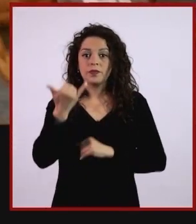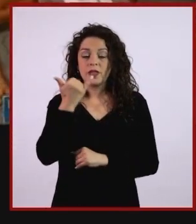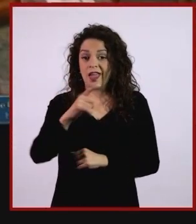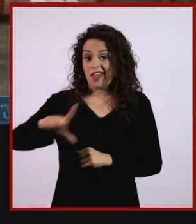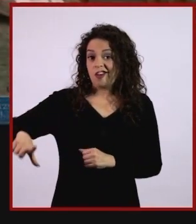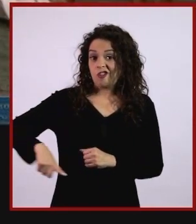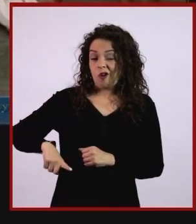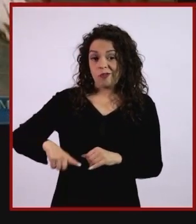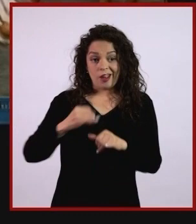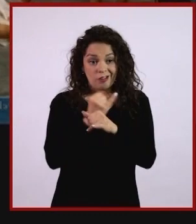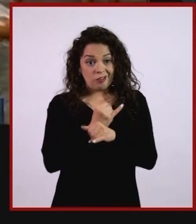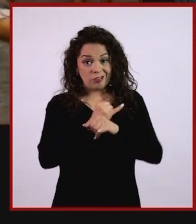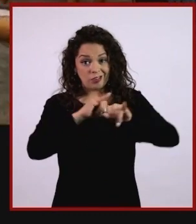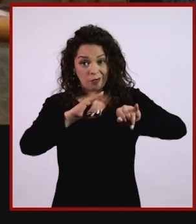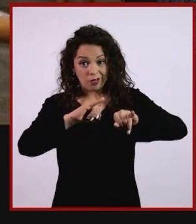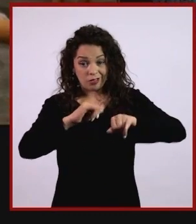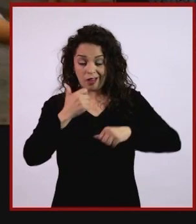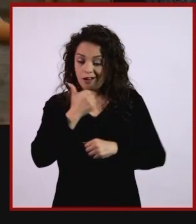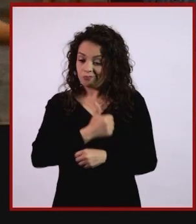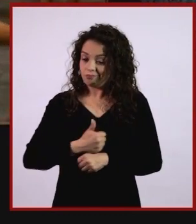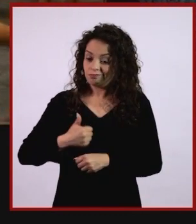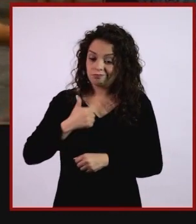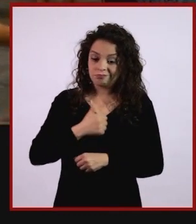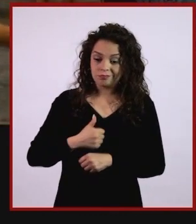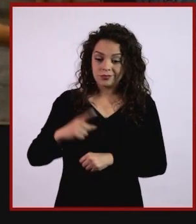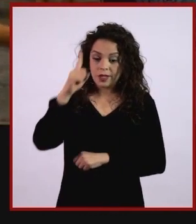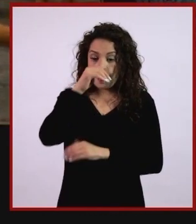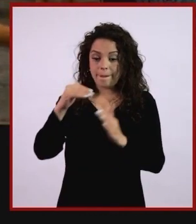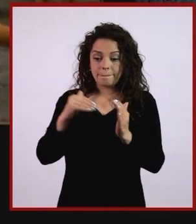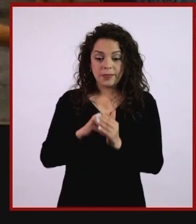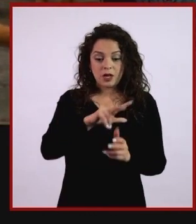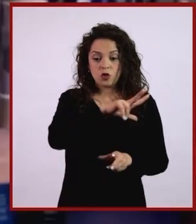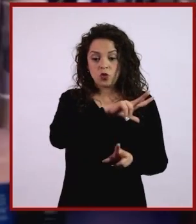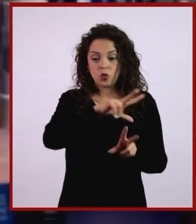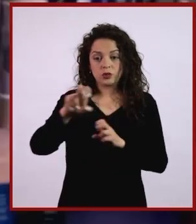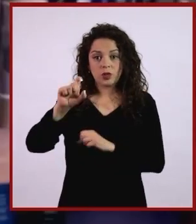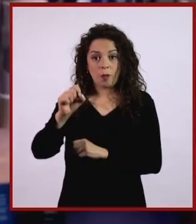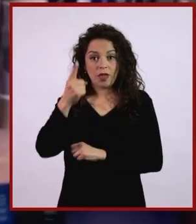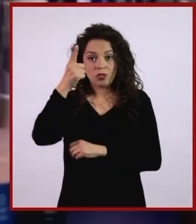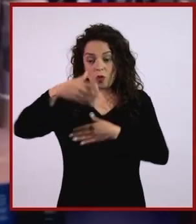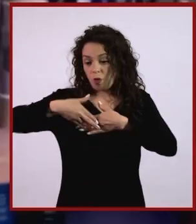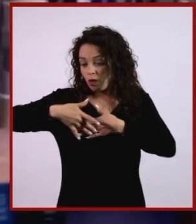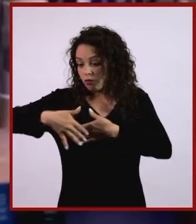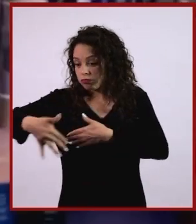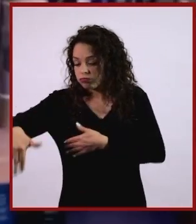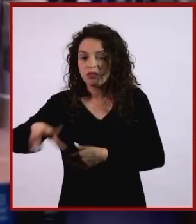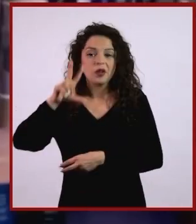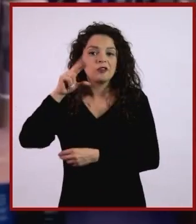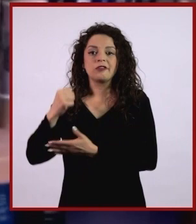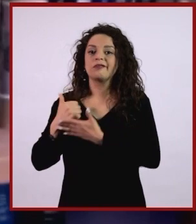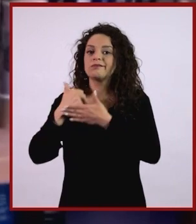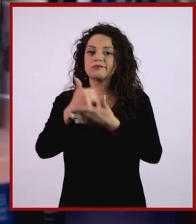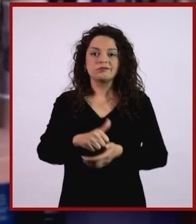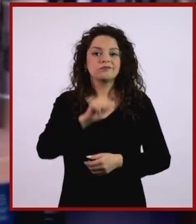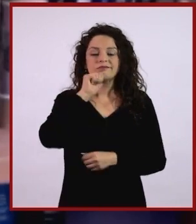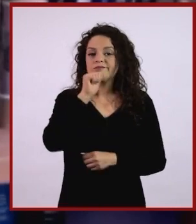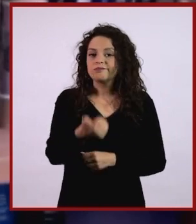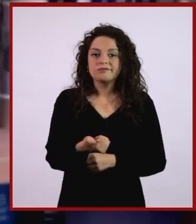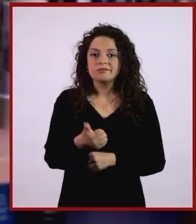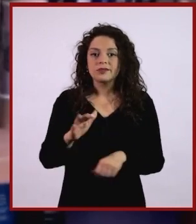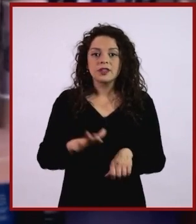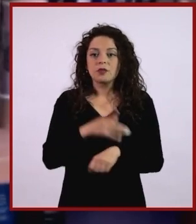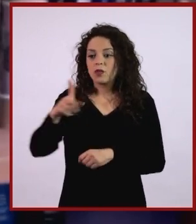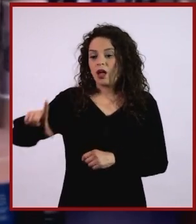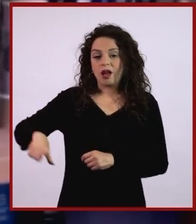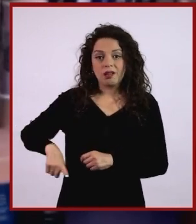desgracia, nuestros gobiernos independientes, los de 1821 en adelante, tampoco han contribuido mucho a la cohesión